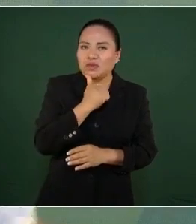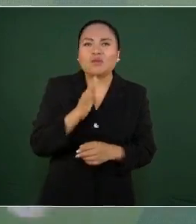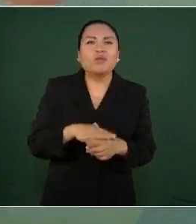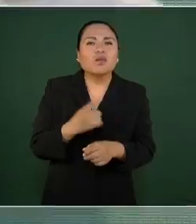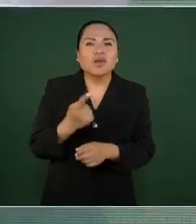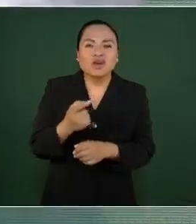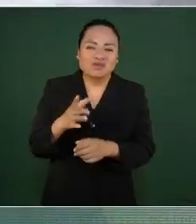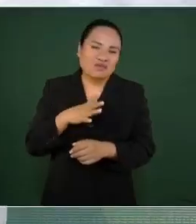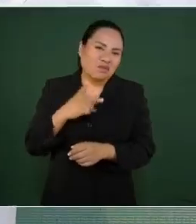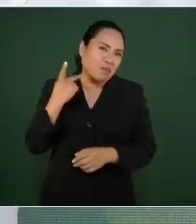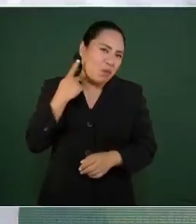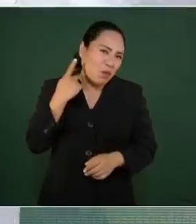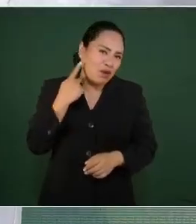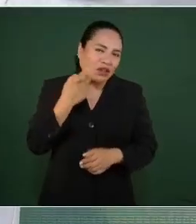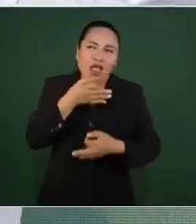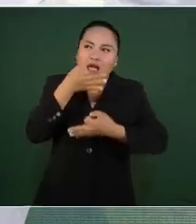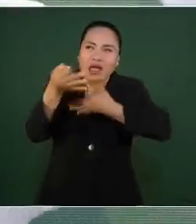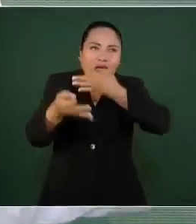no queremos